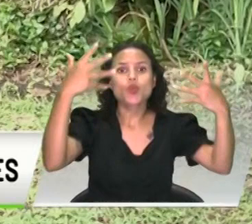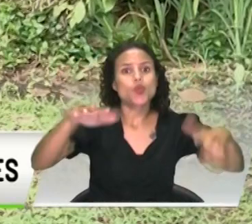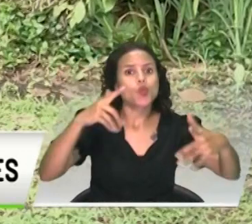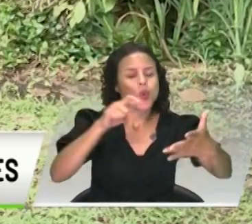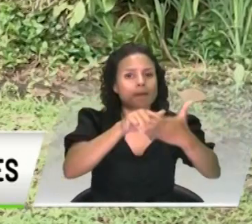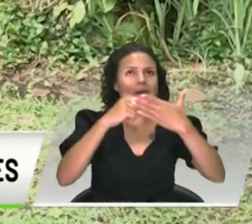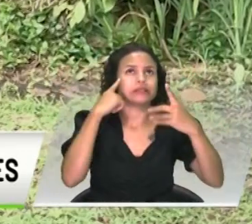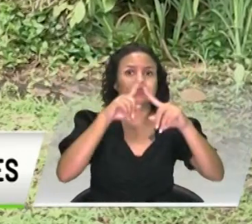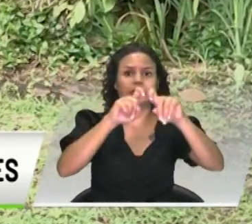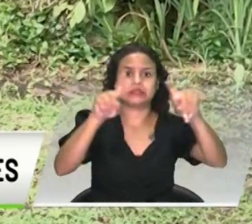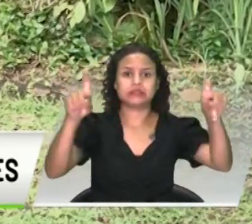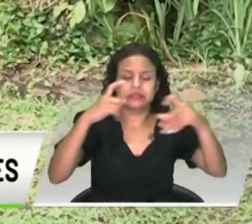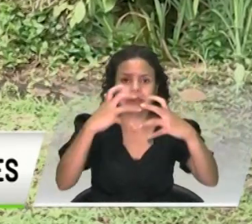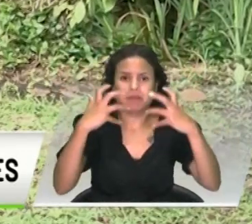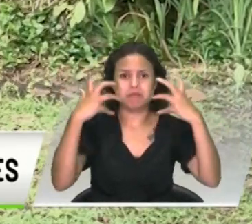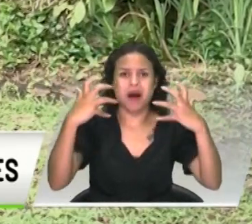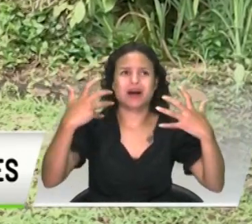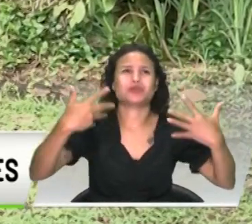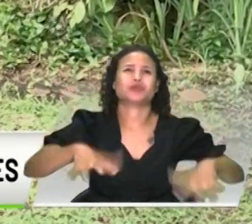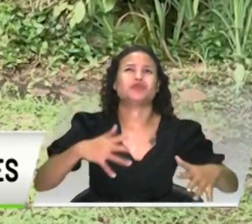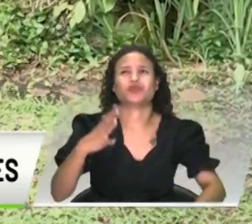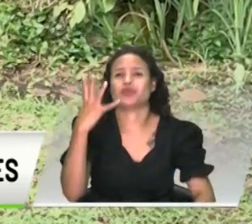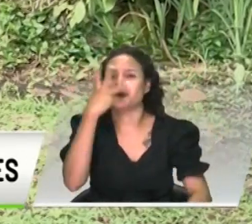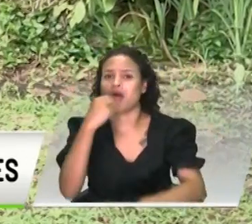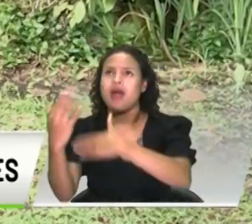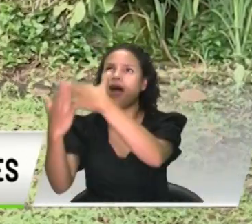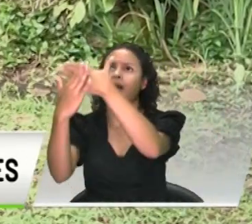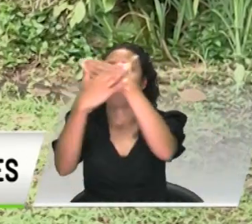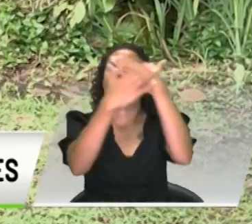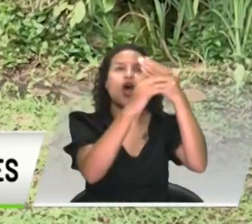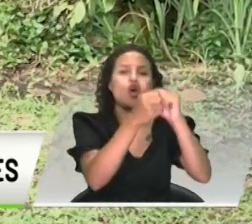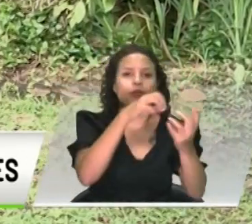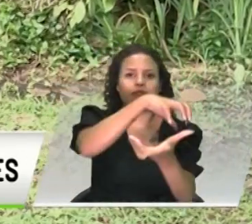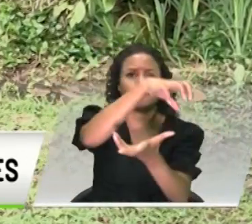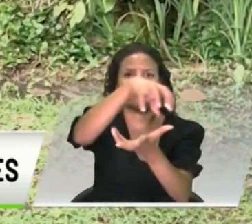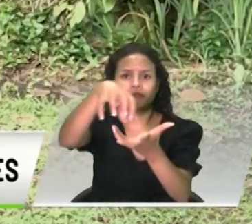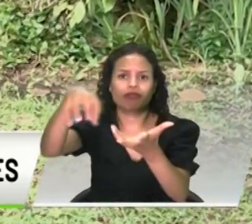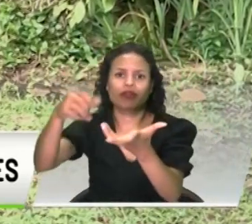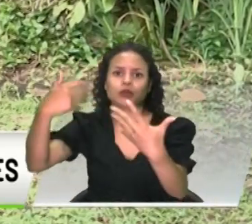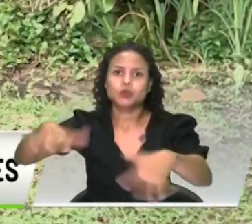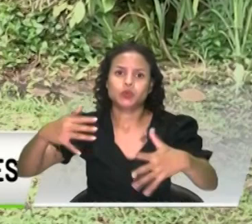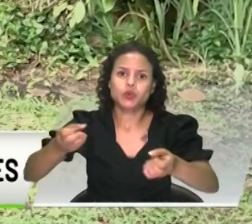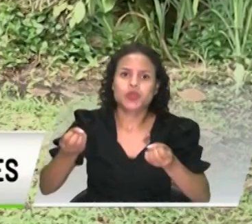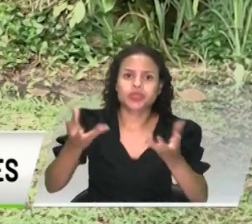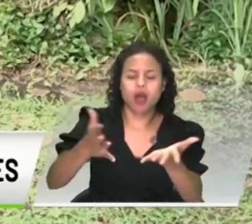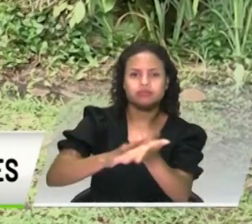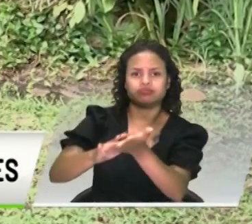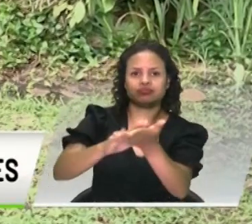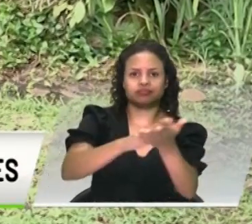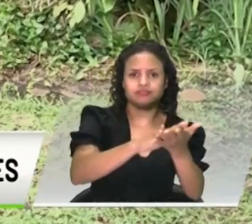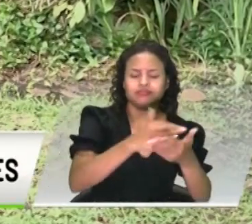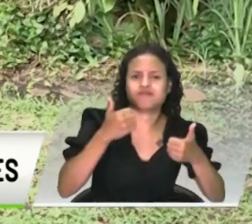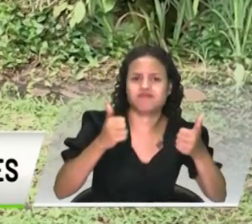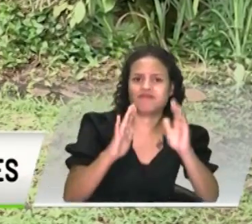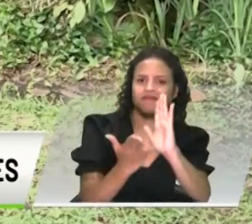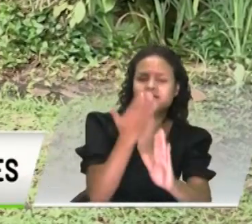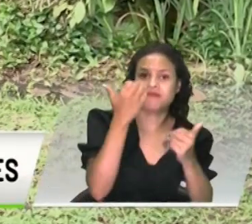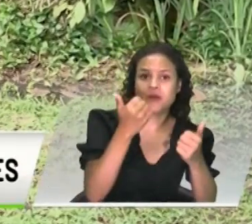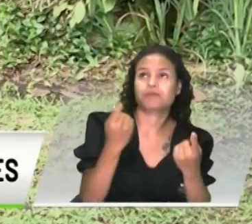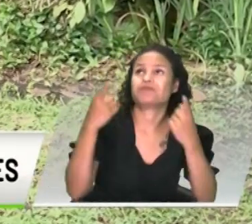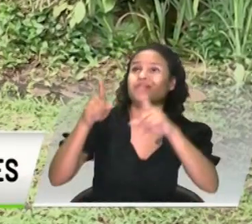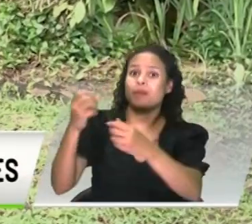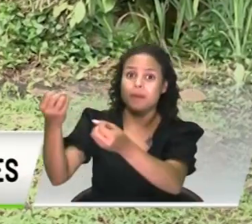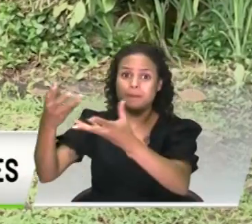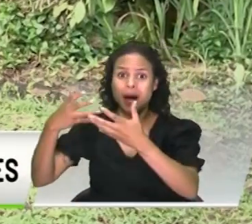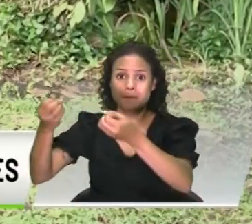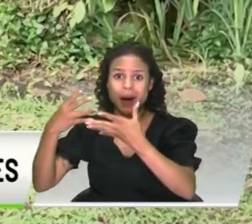para el país, son grandes bioindicadores de la salud de los ecosistemas, también son herramienta y materia prima